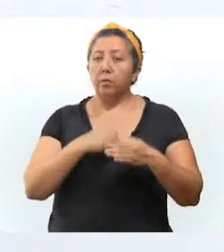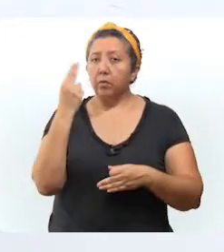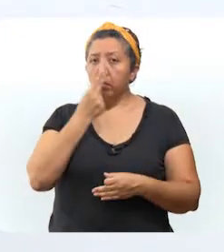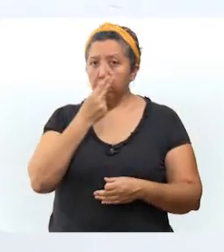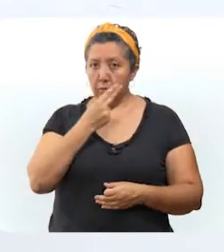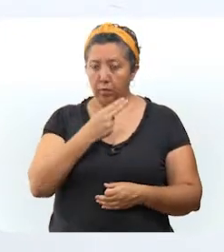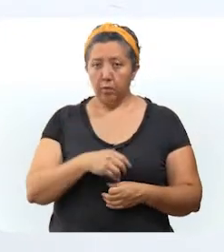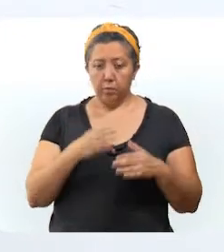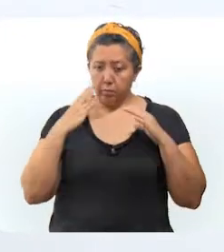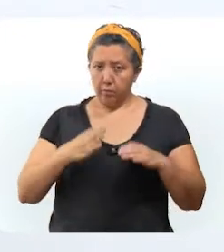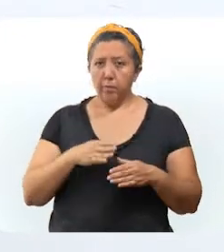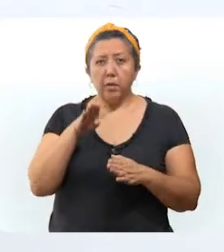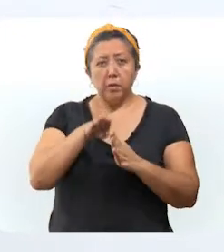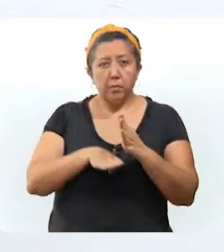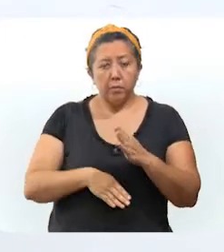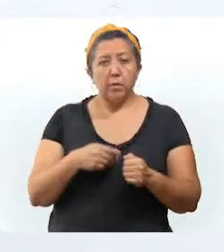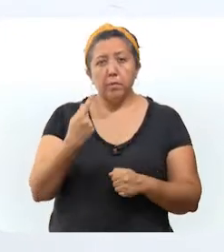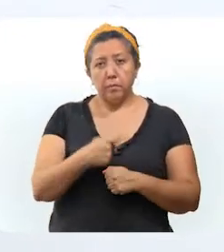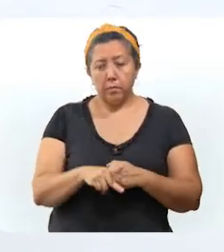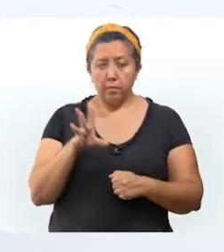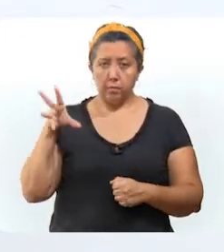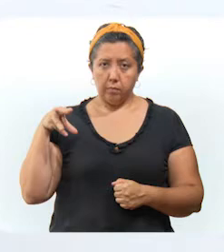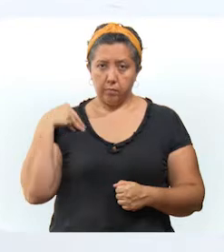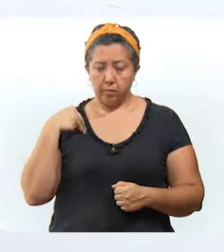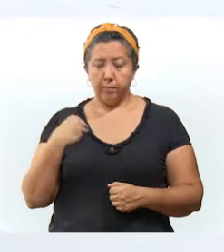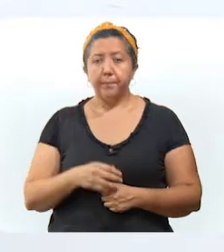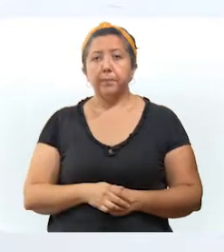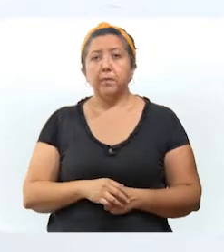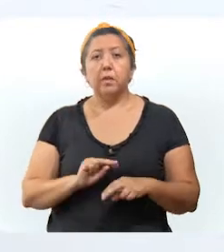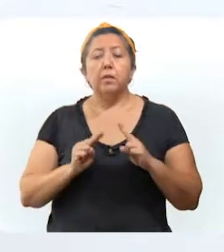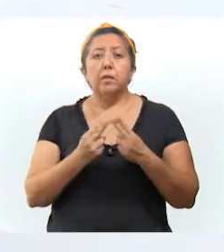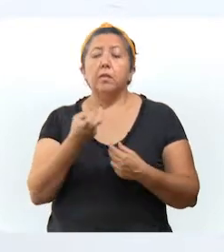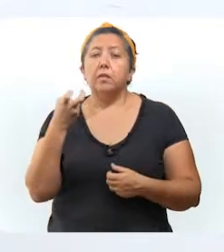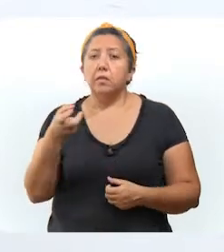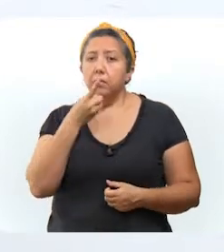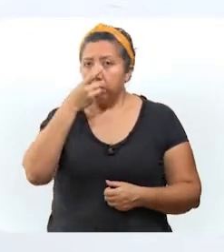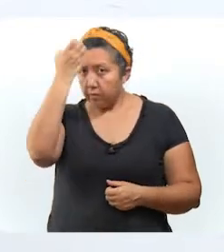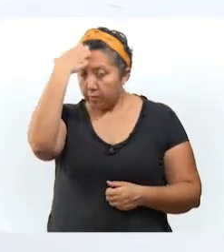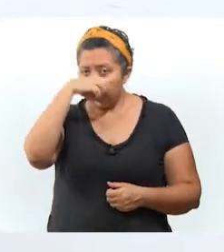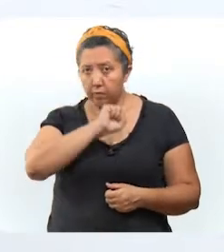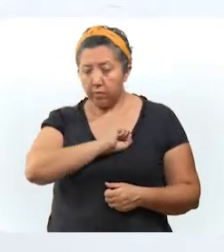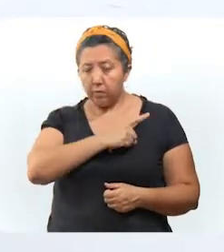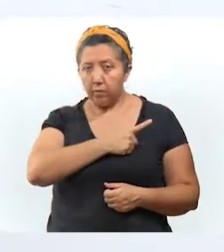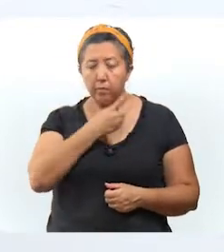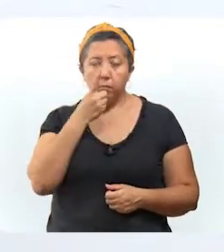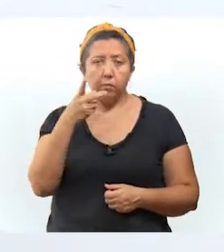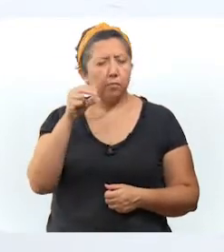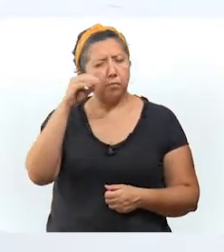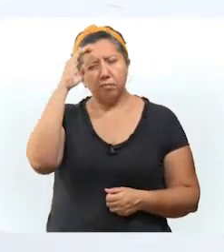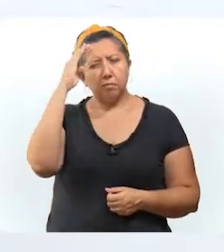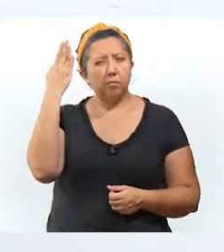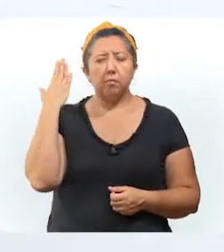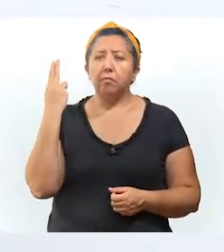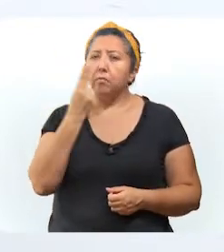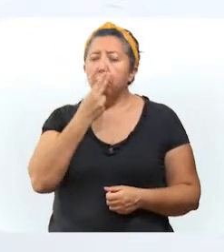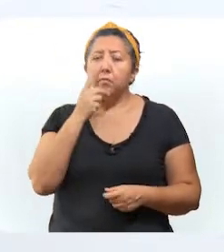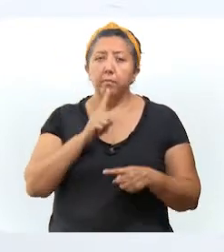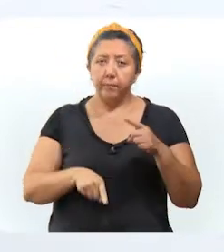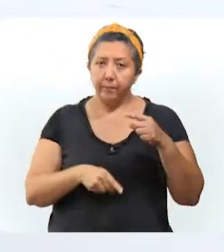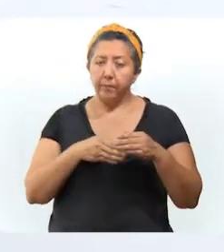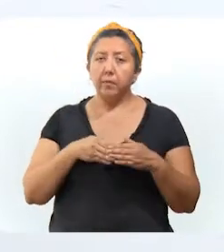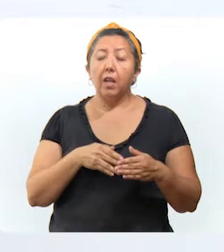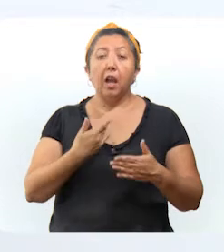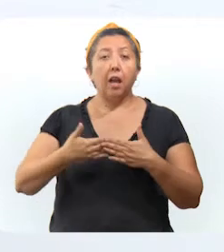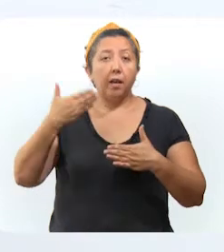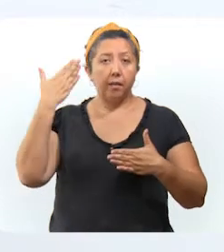anticuerpos necesarios para disminuir el riesgo de contagio. Aunado a ello, los expertos en salud no consideraron prudente eliminar la